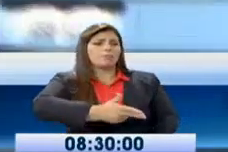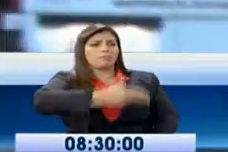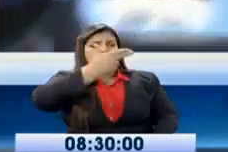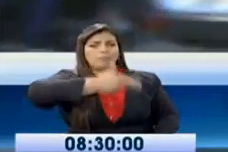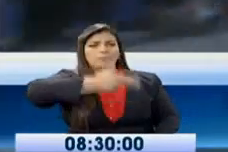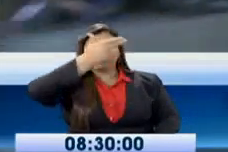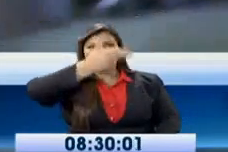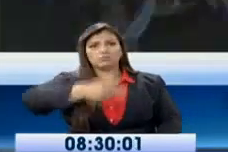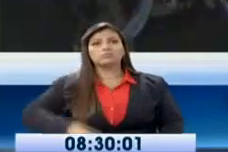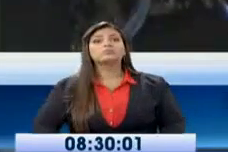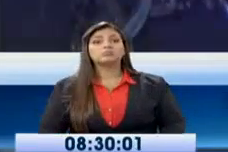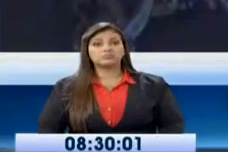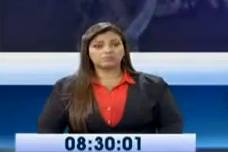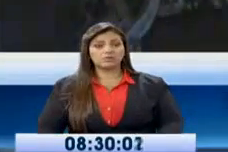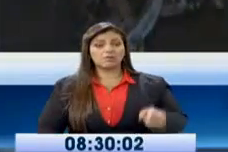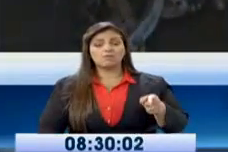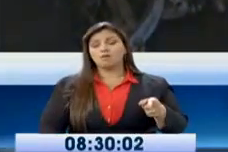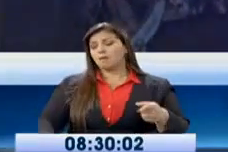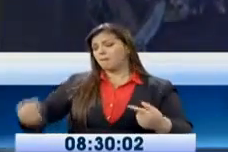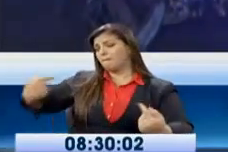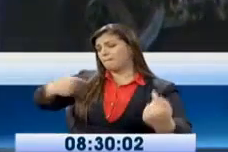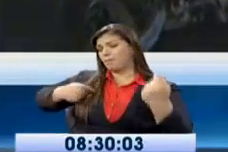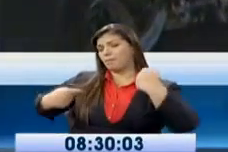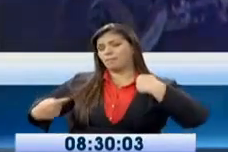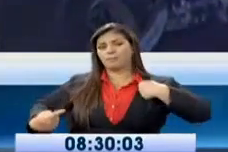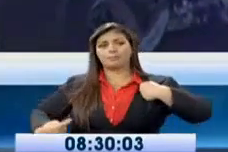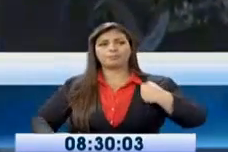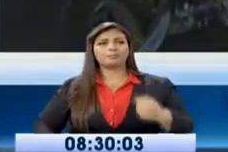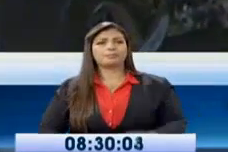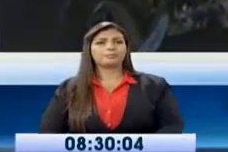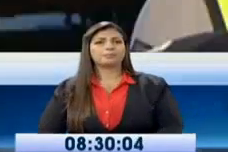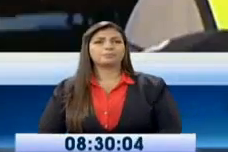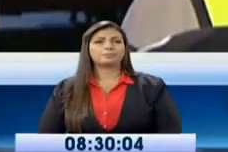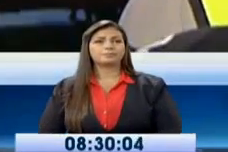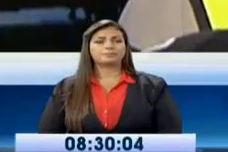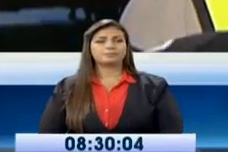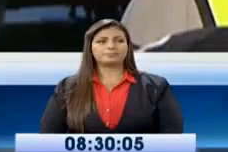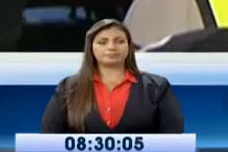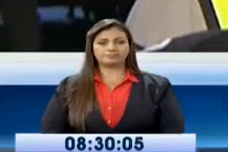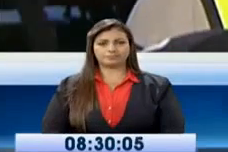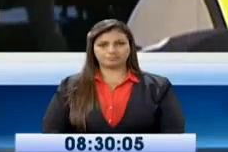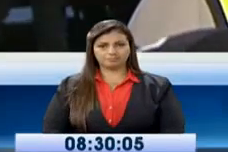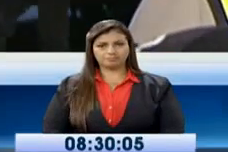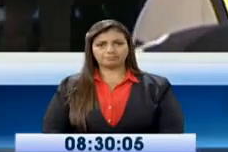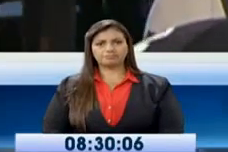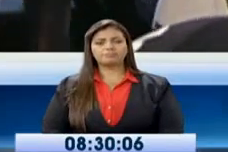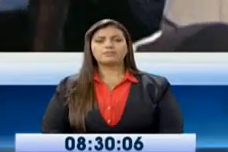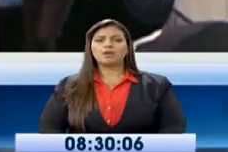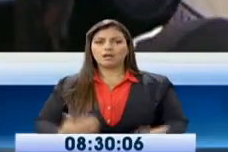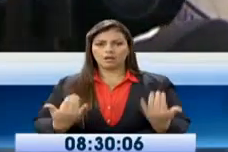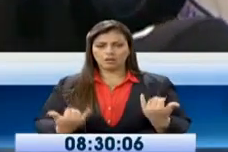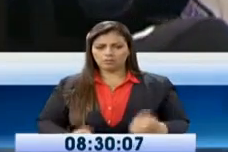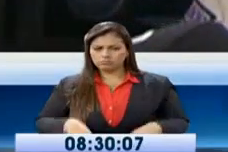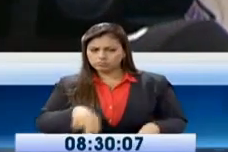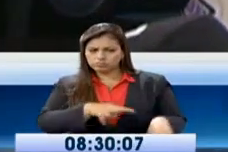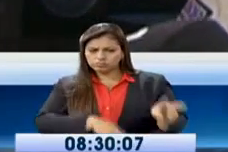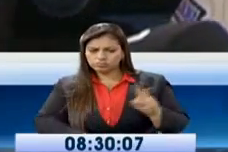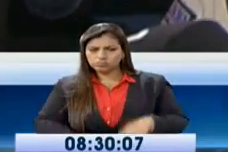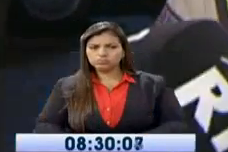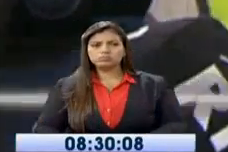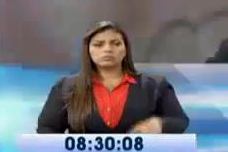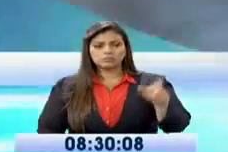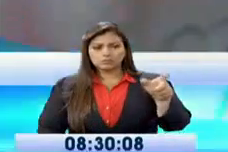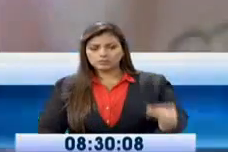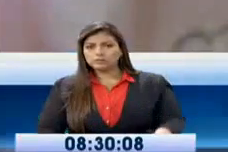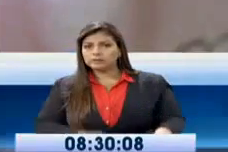antisociales resultaron heridos. Comenzó el procedimiento ahí. En este momento están valorizando a un ciudadano que se encuentra en el hospital